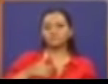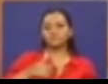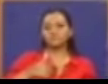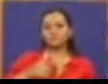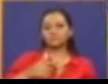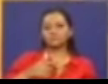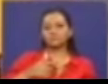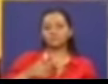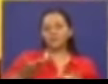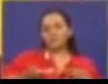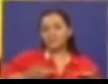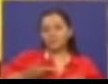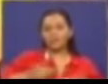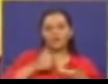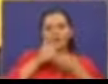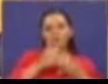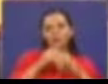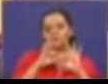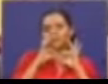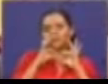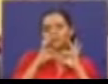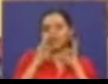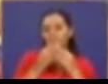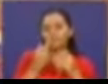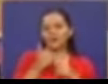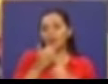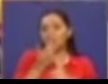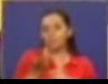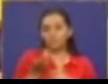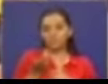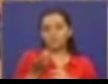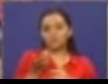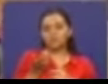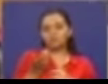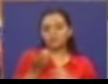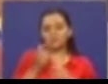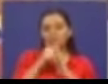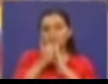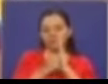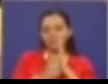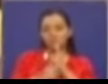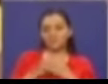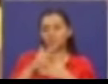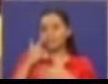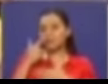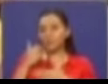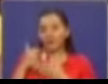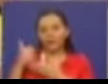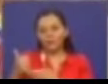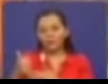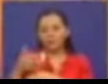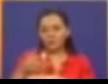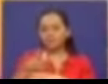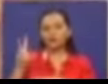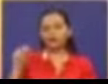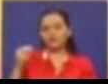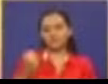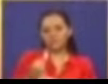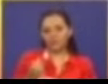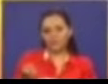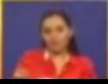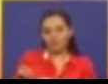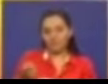El que ayuda en la tienda de la familia, el que ayuda en el taller de artesanía como aprendiz. Todo eso se llama empleo inadecuado. De